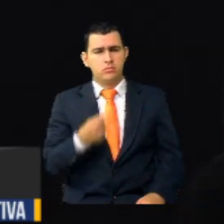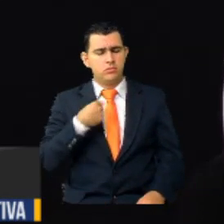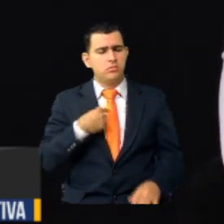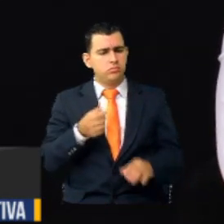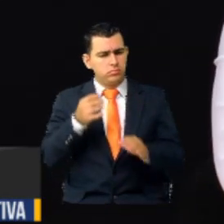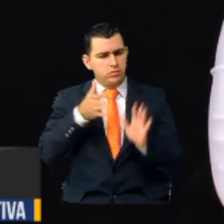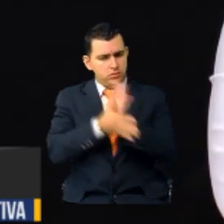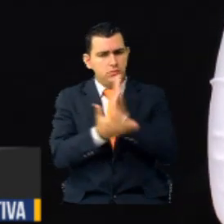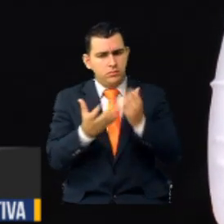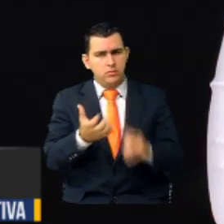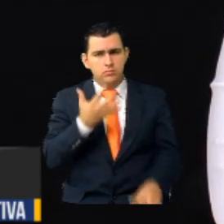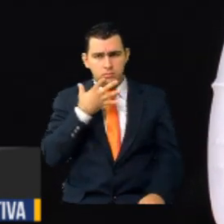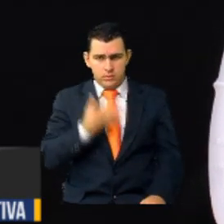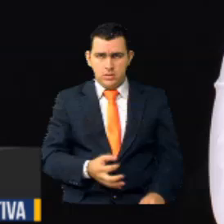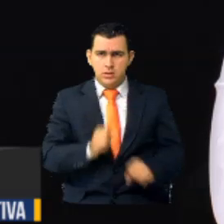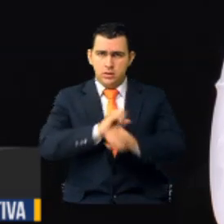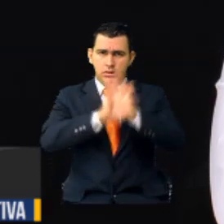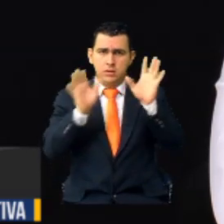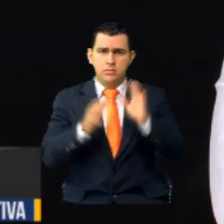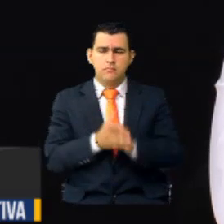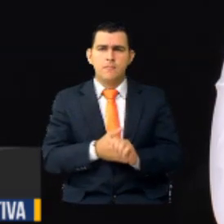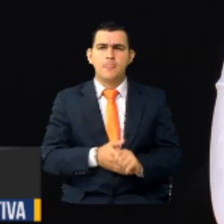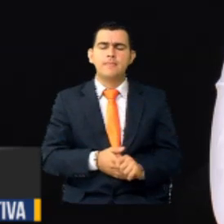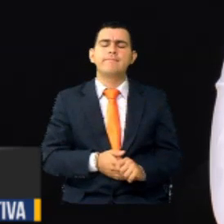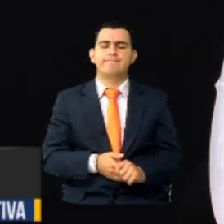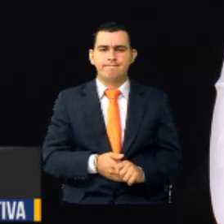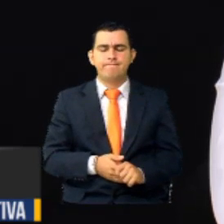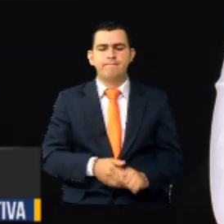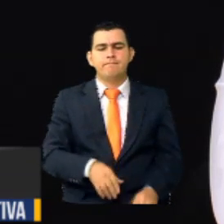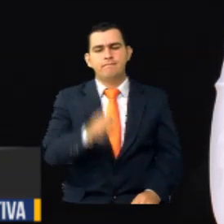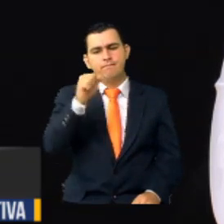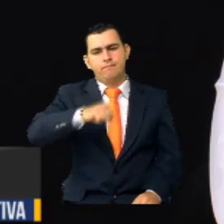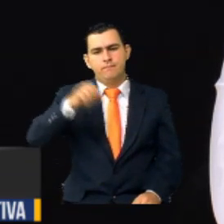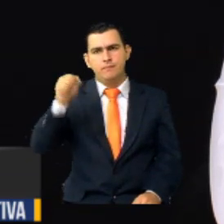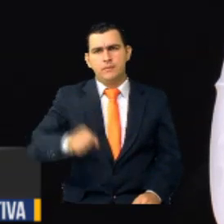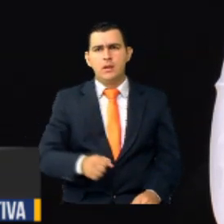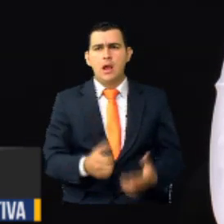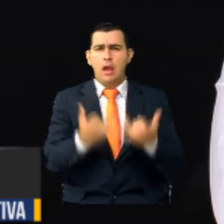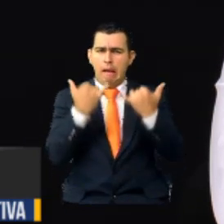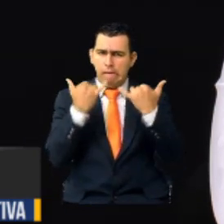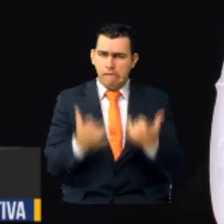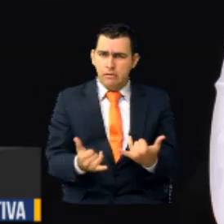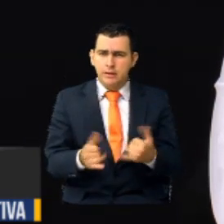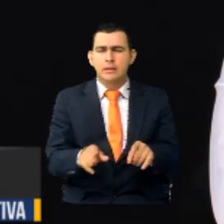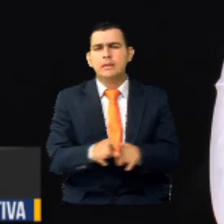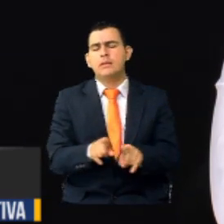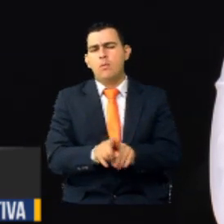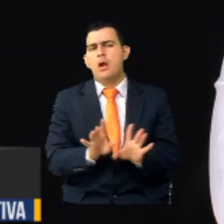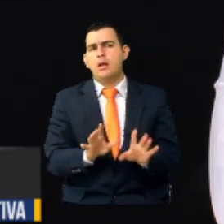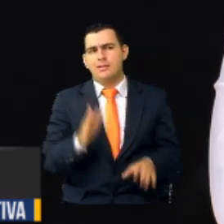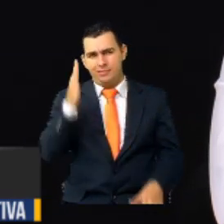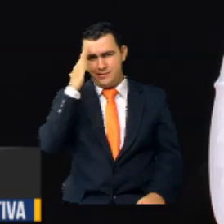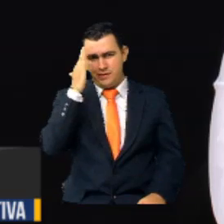sinceridad que una de las personas que ha sido precisamente agredida y de las que han, digamos,